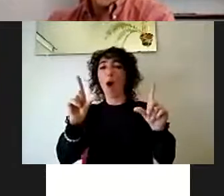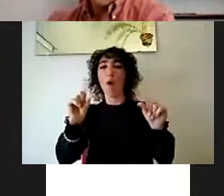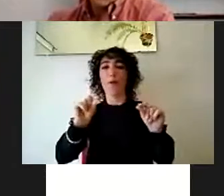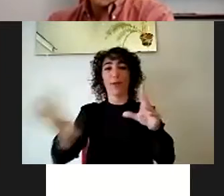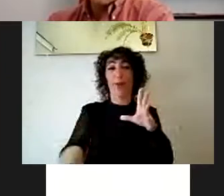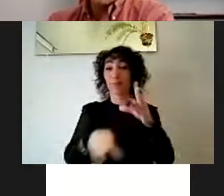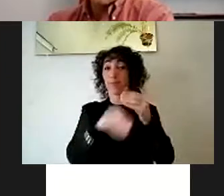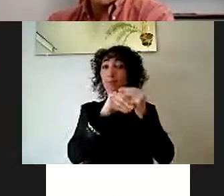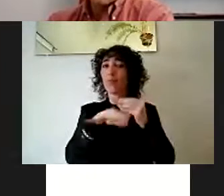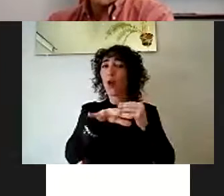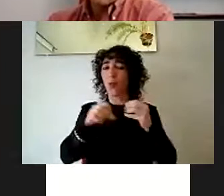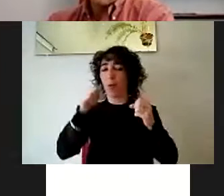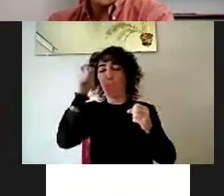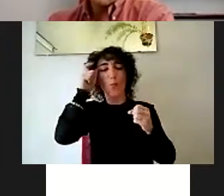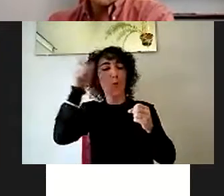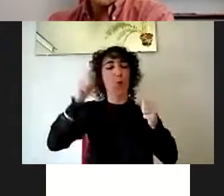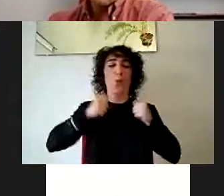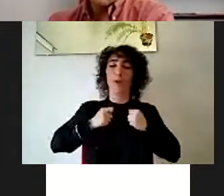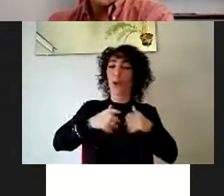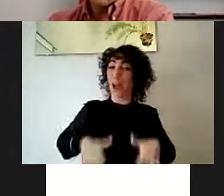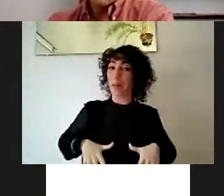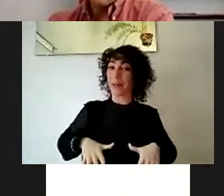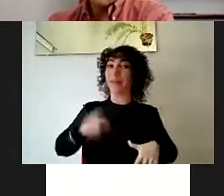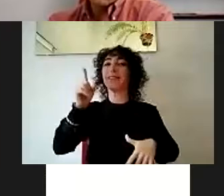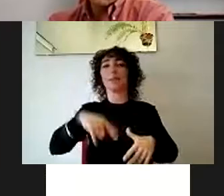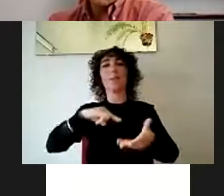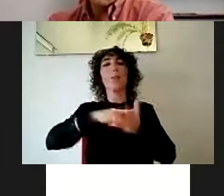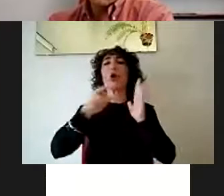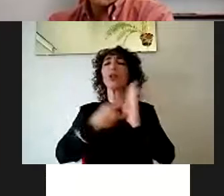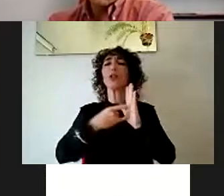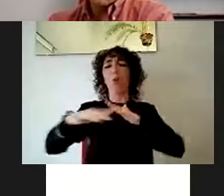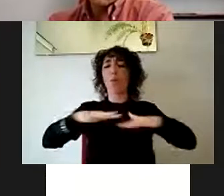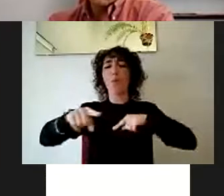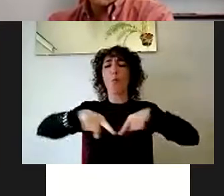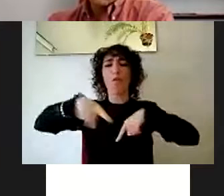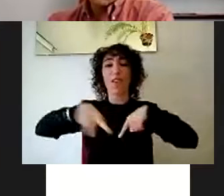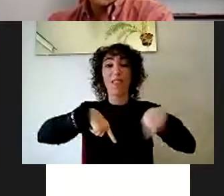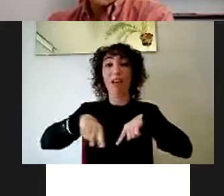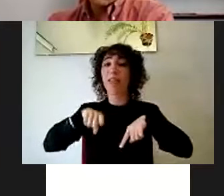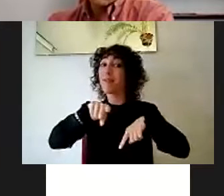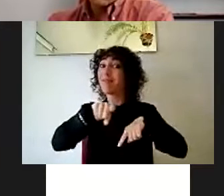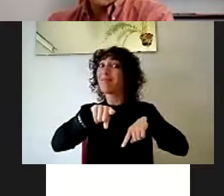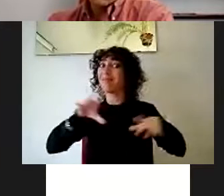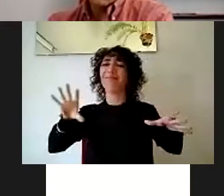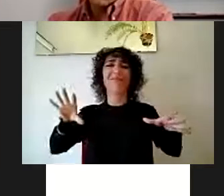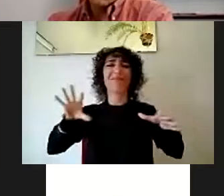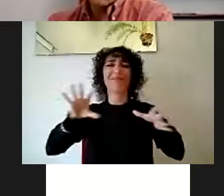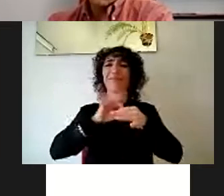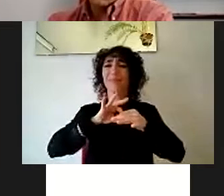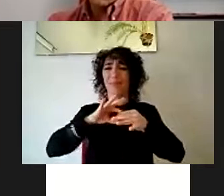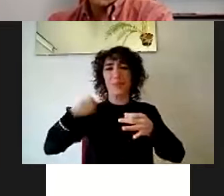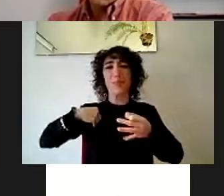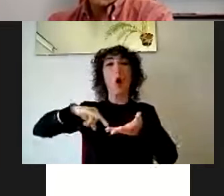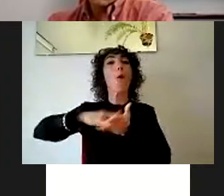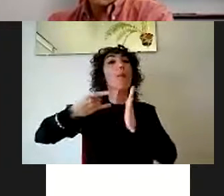Carmen. Tenemos proyectos de movilidad. Los proyectos de movilidad van acorde con lo que es el plan de movilidad y